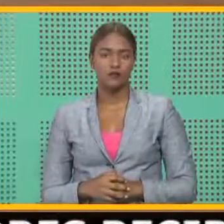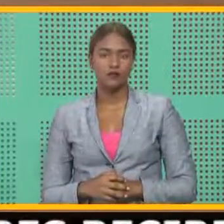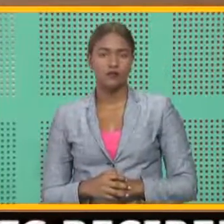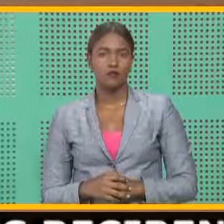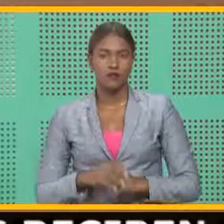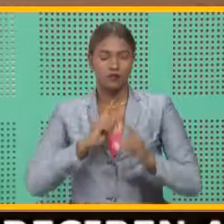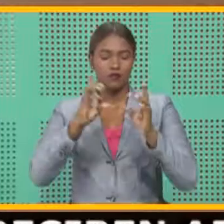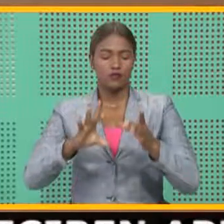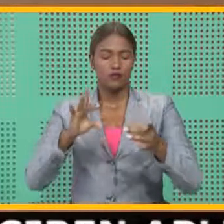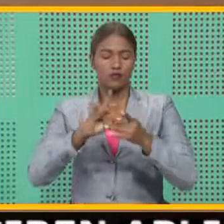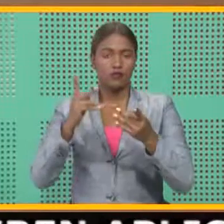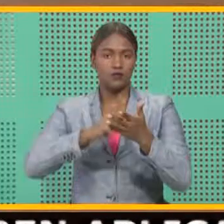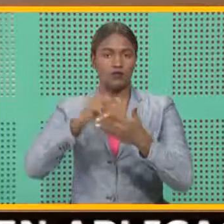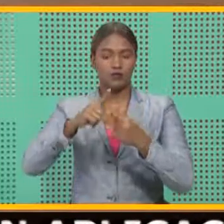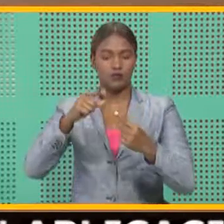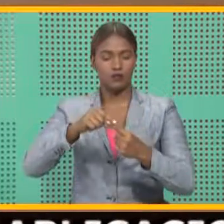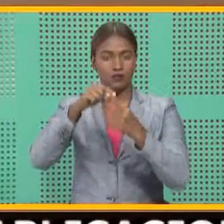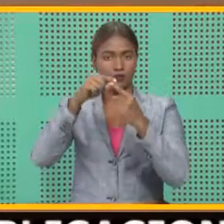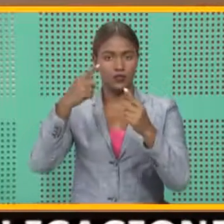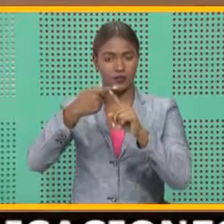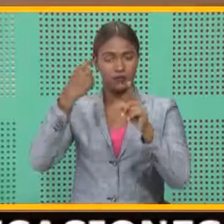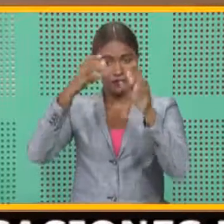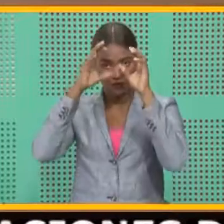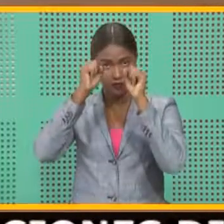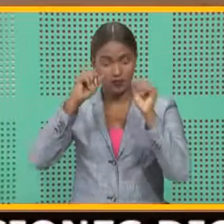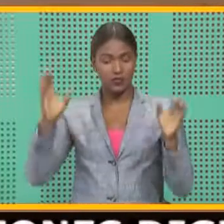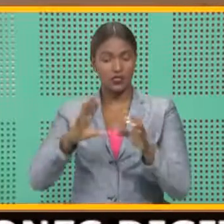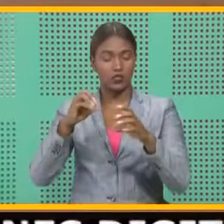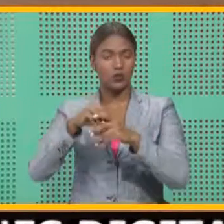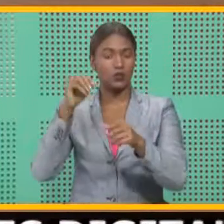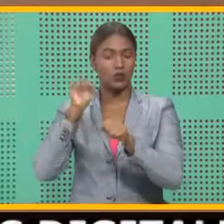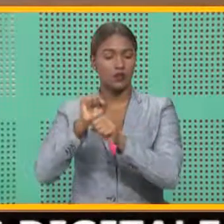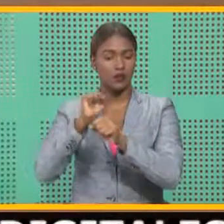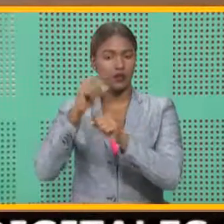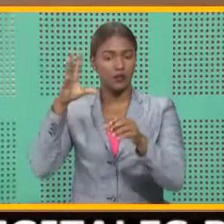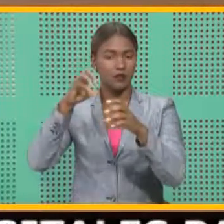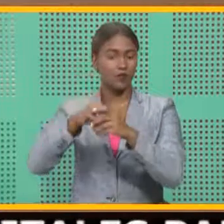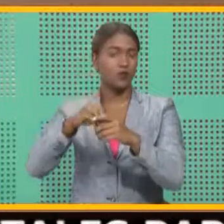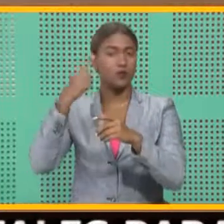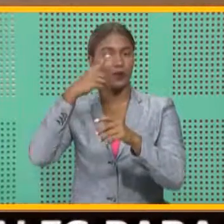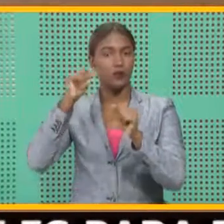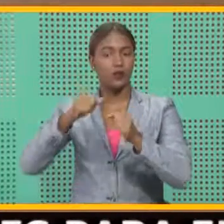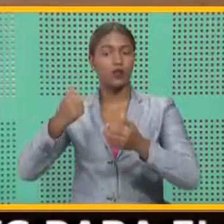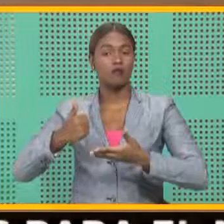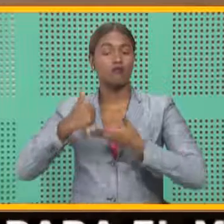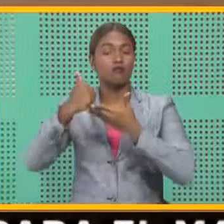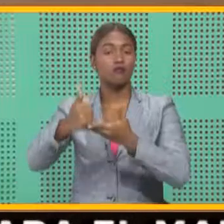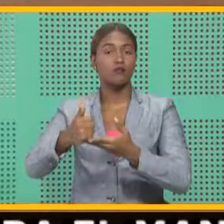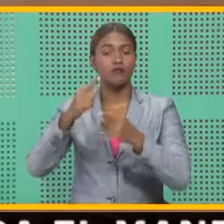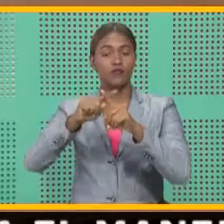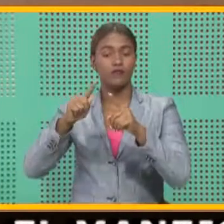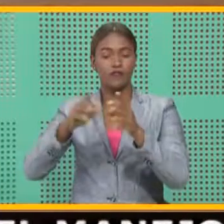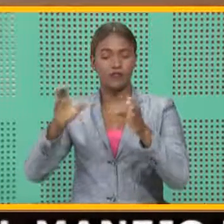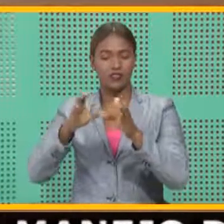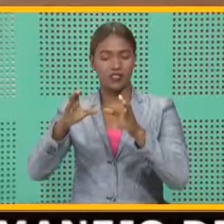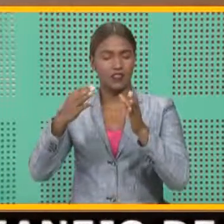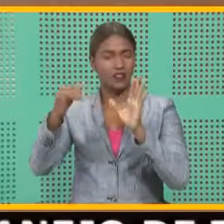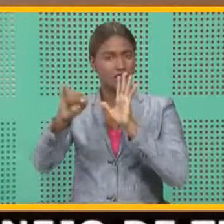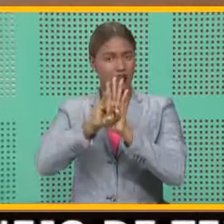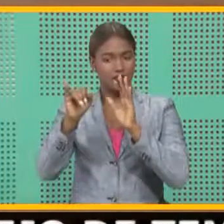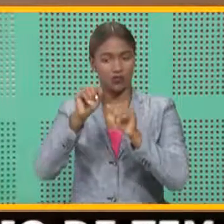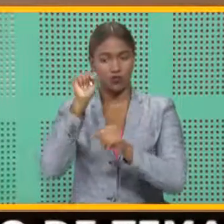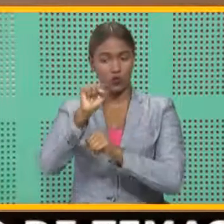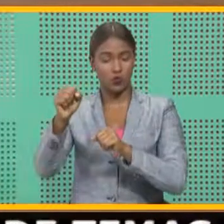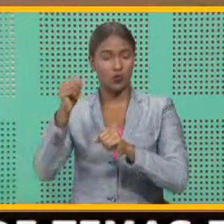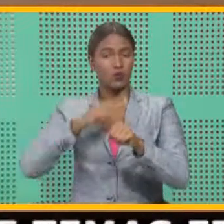La Dirección General de Programas Especiales de la Presidencia desarrolla jornadas de inclusión social para dotar de su documento de identidad y del seguro